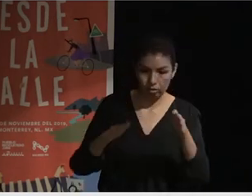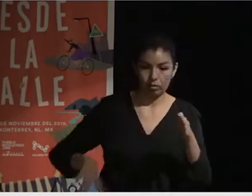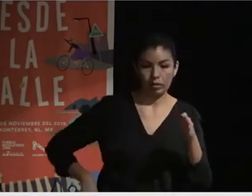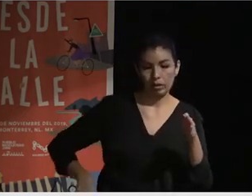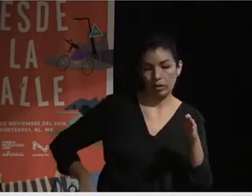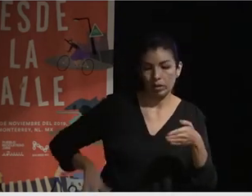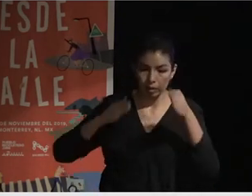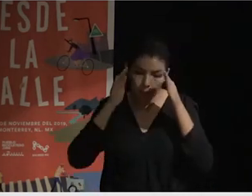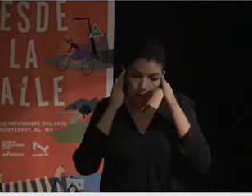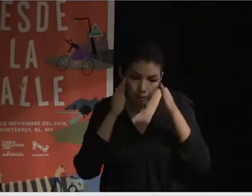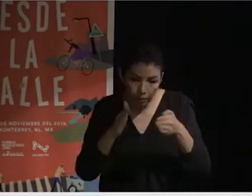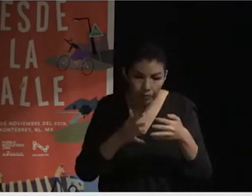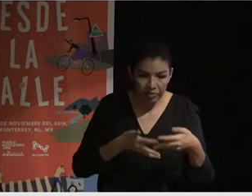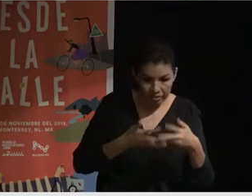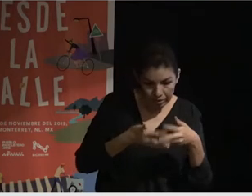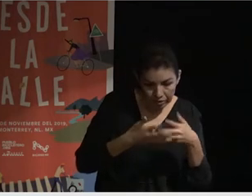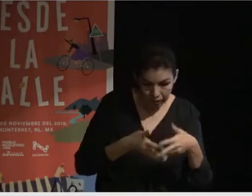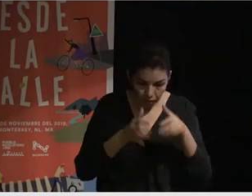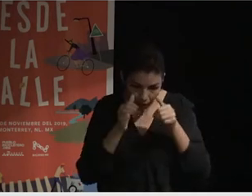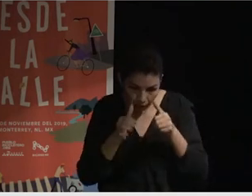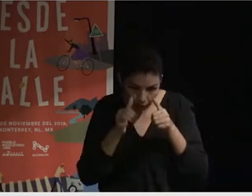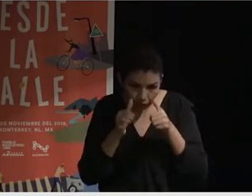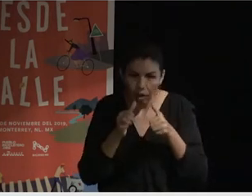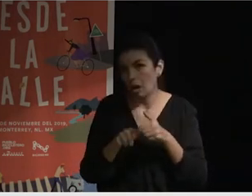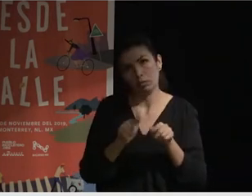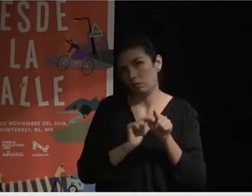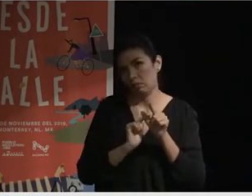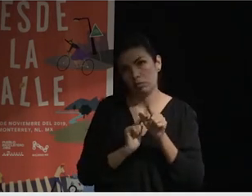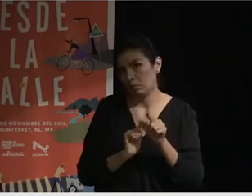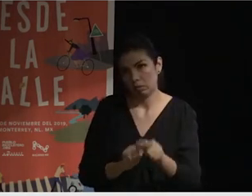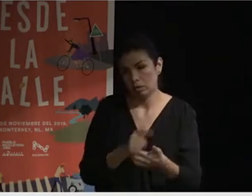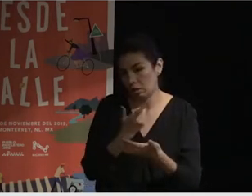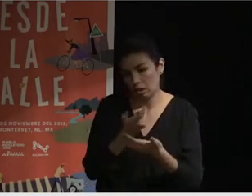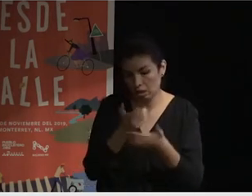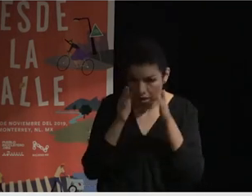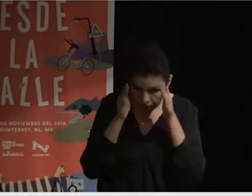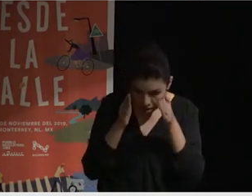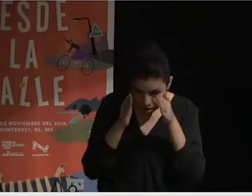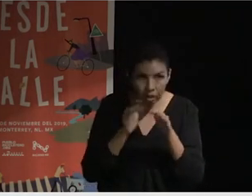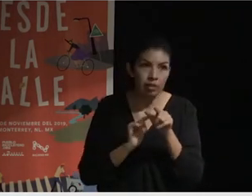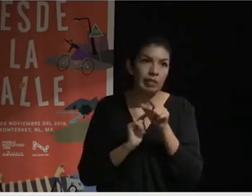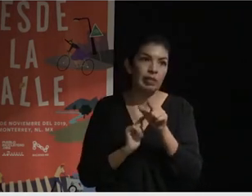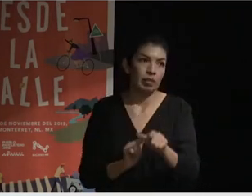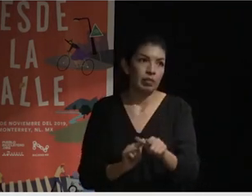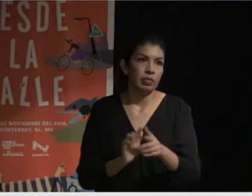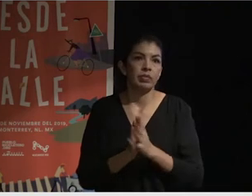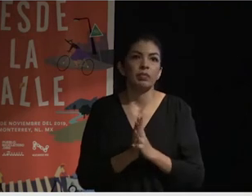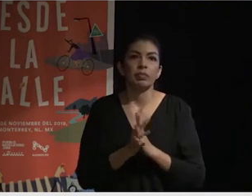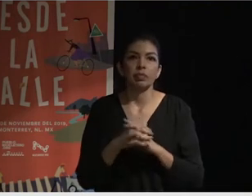4T, la automatización, etcétera, y pues teoriza que la siguiente sea